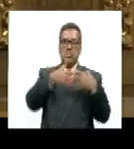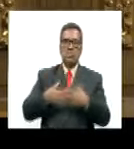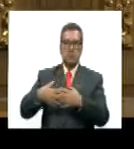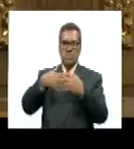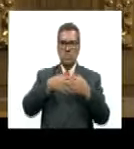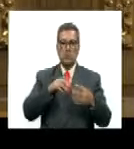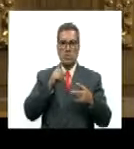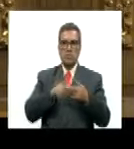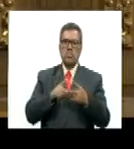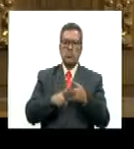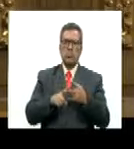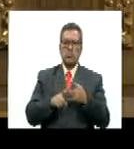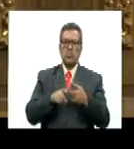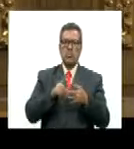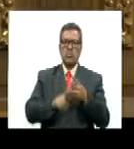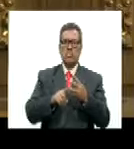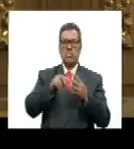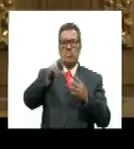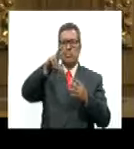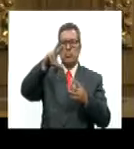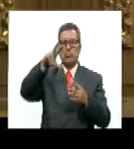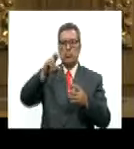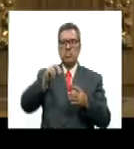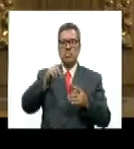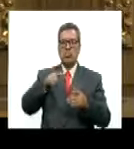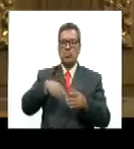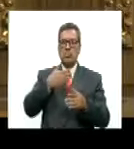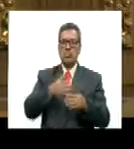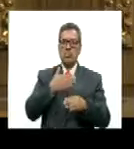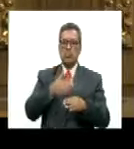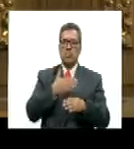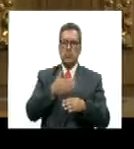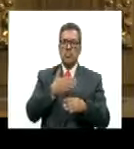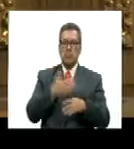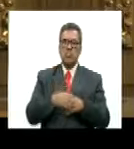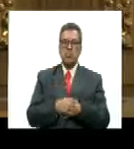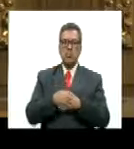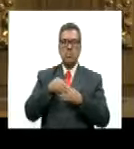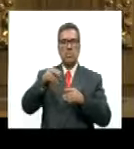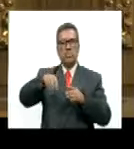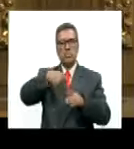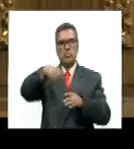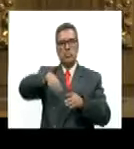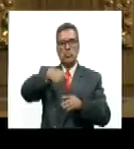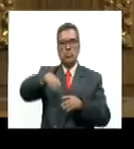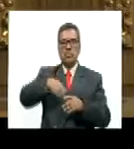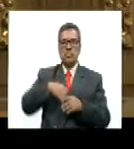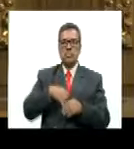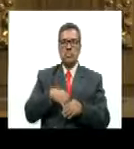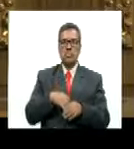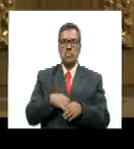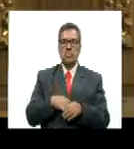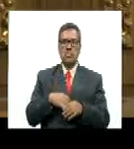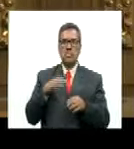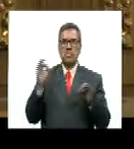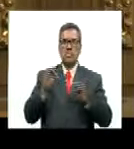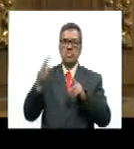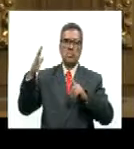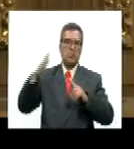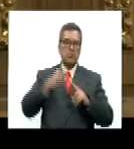Unidos, fentanilo, y mientras tranquilo, ¿viste? Batiendo la comida. Nos